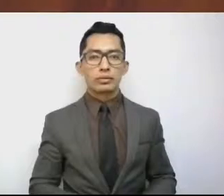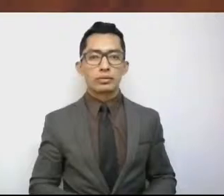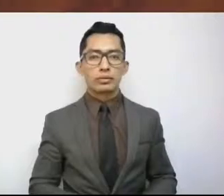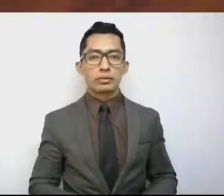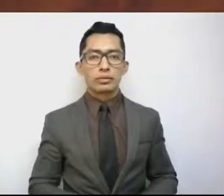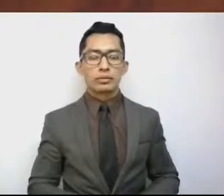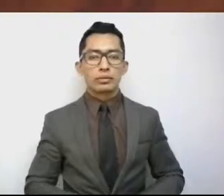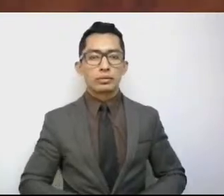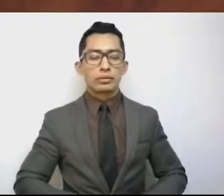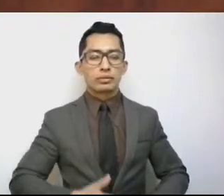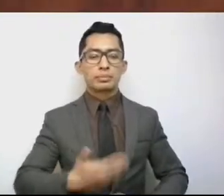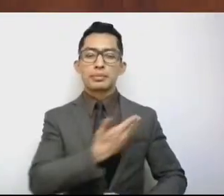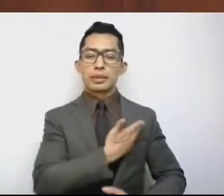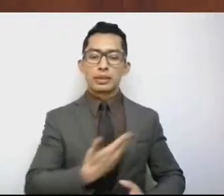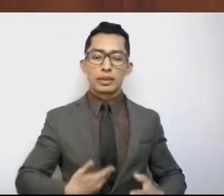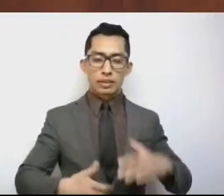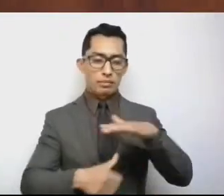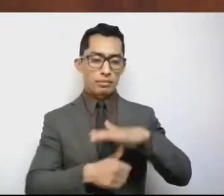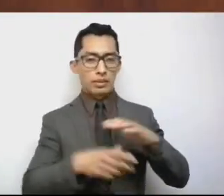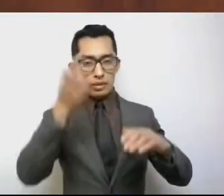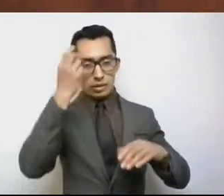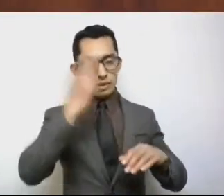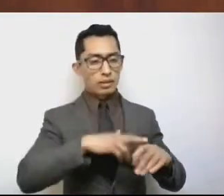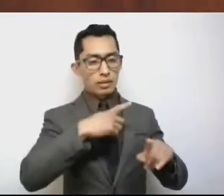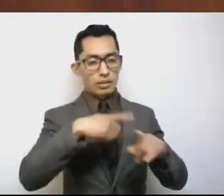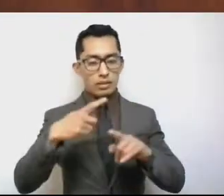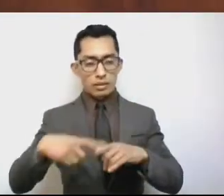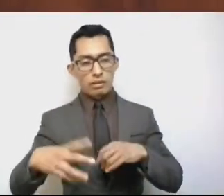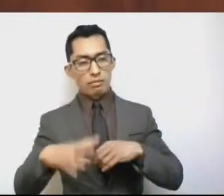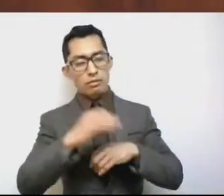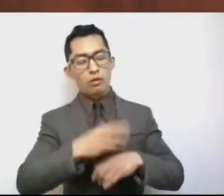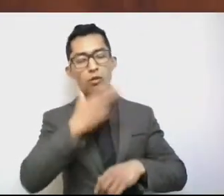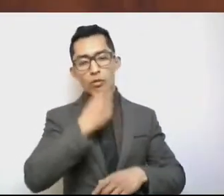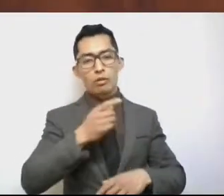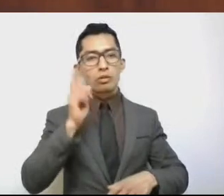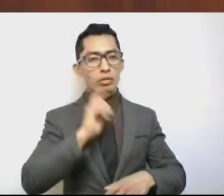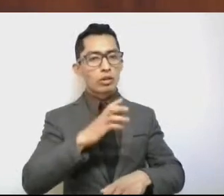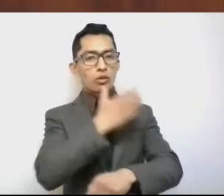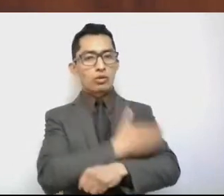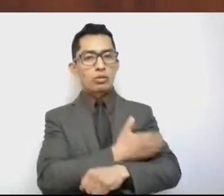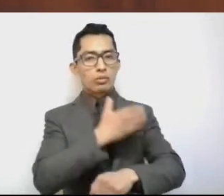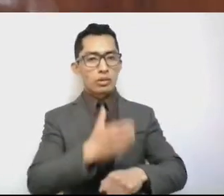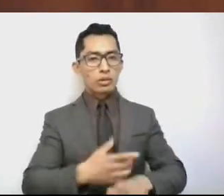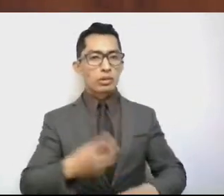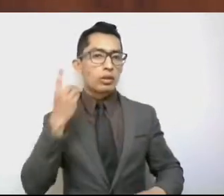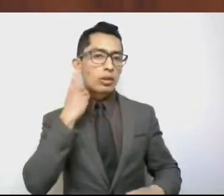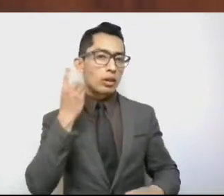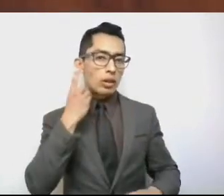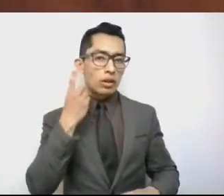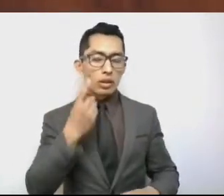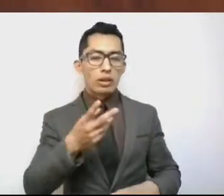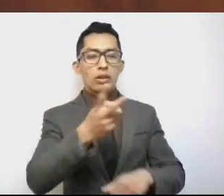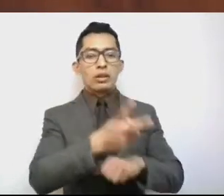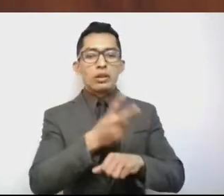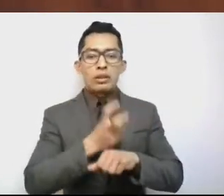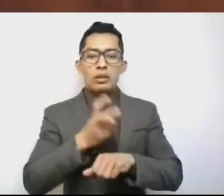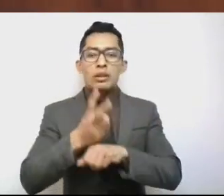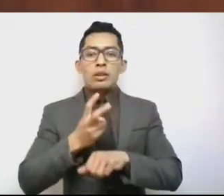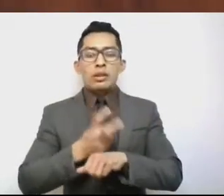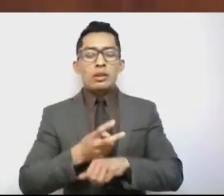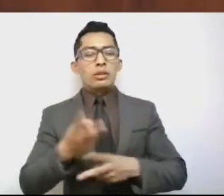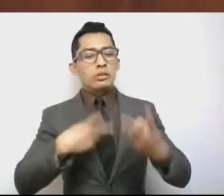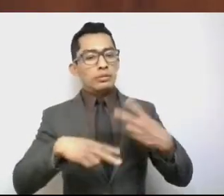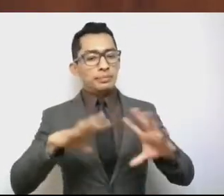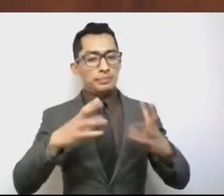A la mesa directiva, con su permiso, compañeras y compañeros diputados, invitados que hoy nos acompañan, medios